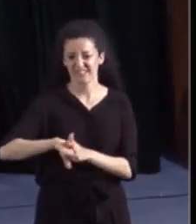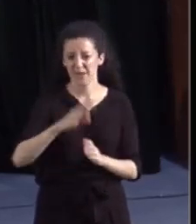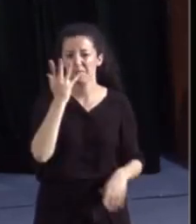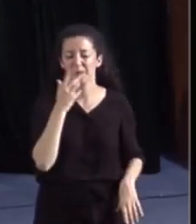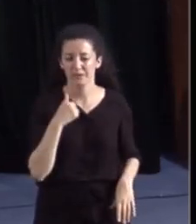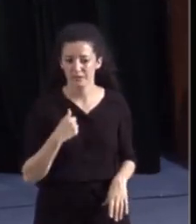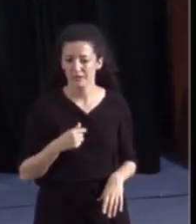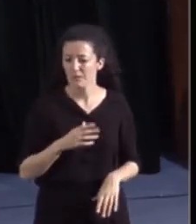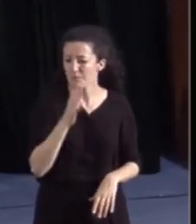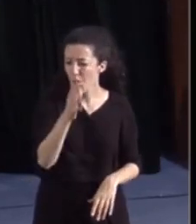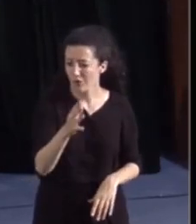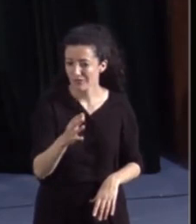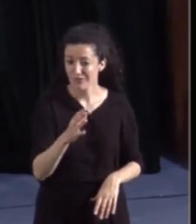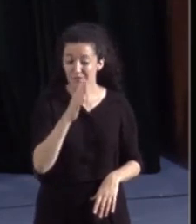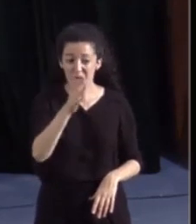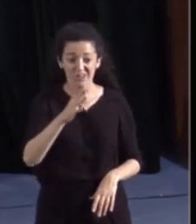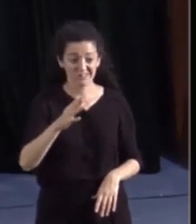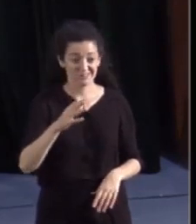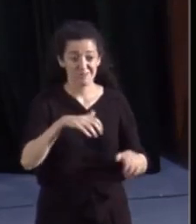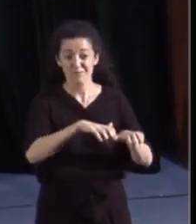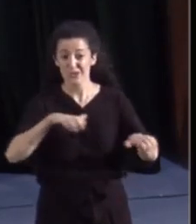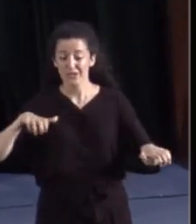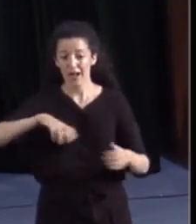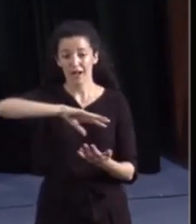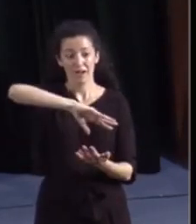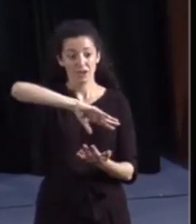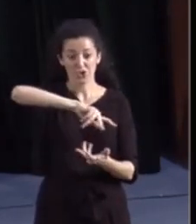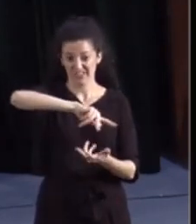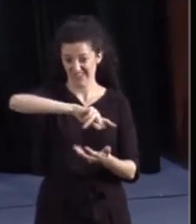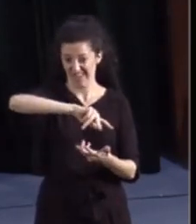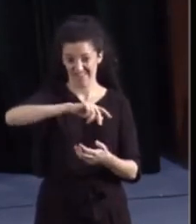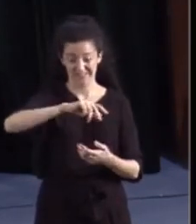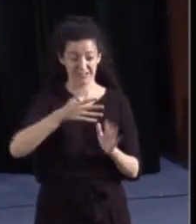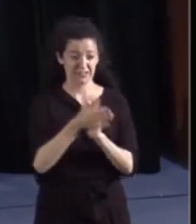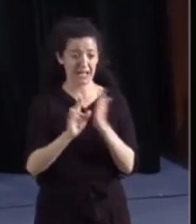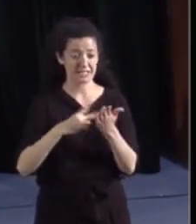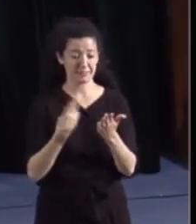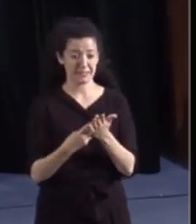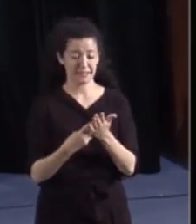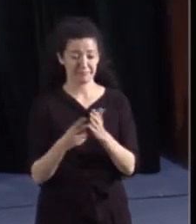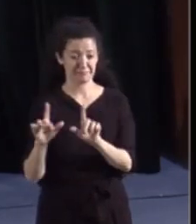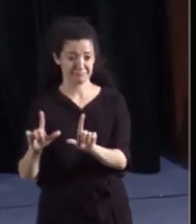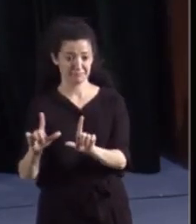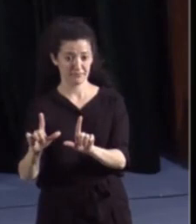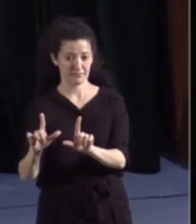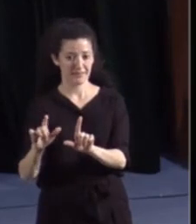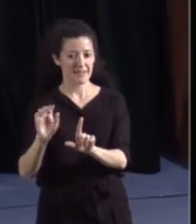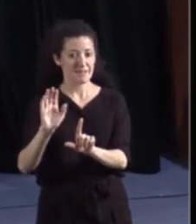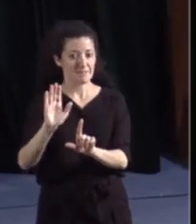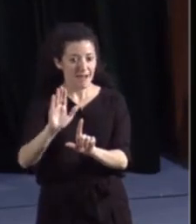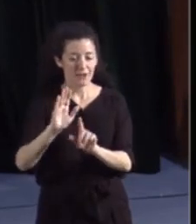que tenemos es en informativos y no nos importa lo que está pasando en la izquierda? ¿Porque no vamos a mirar al locutor oyente? ¿Podría